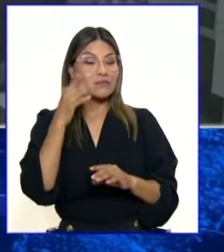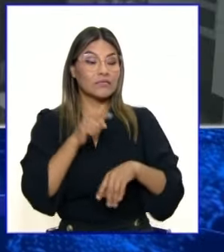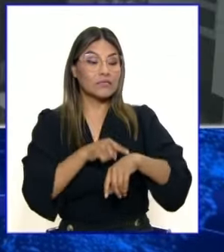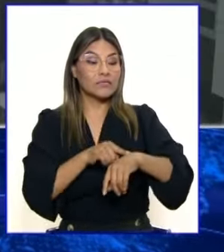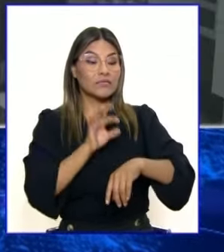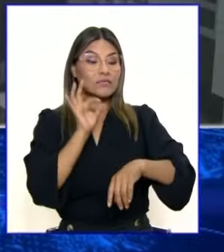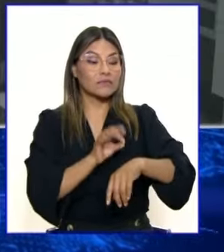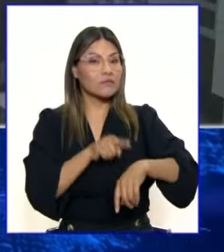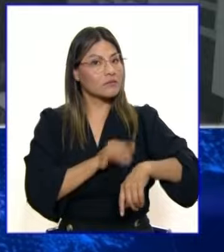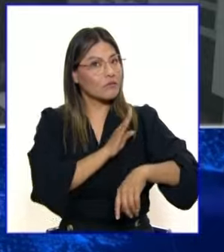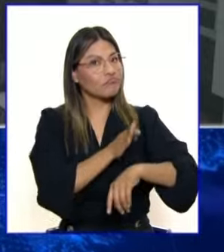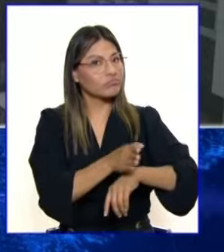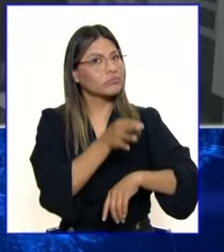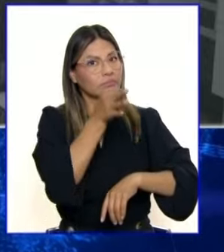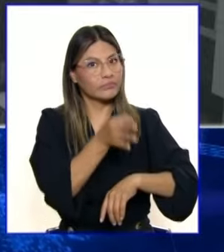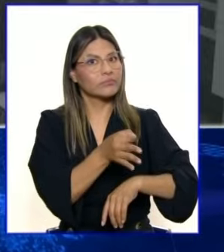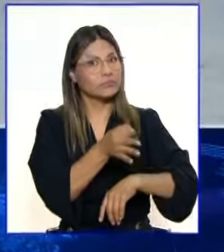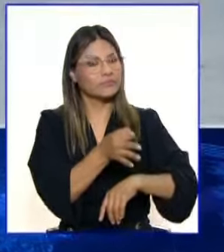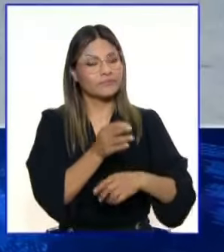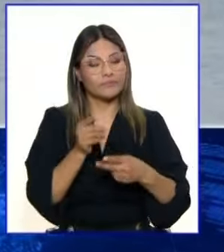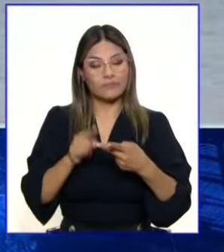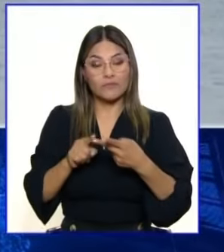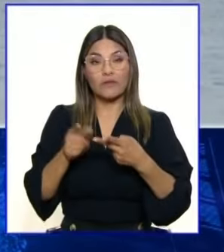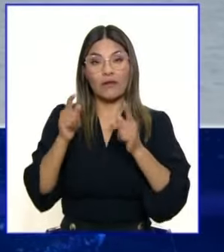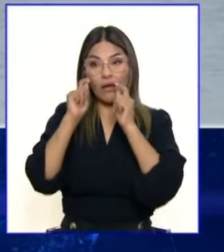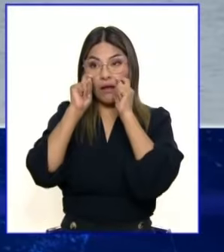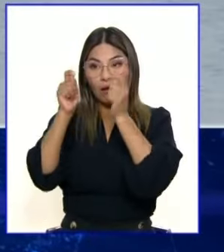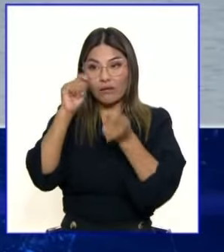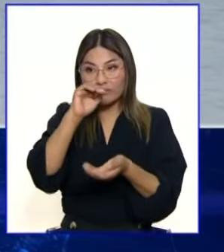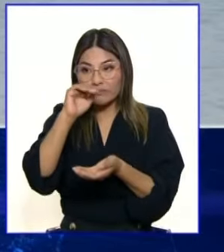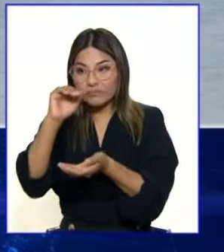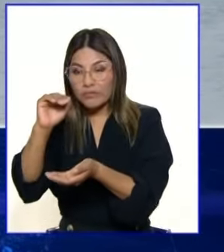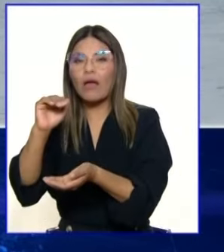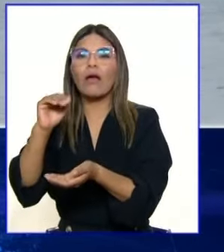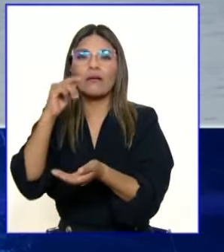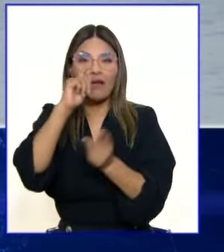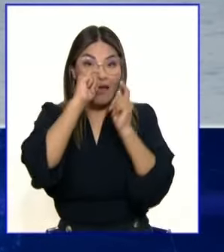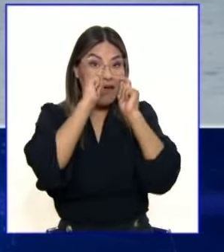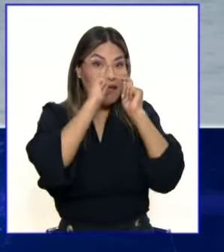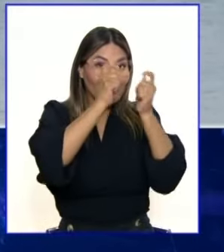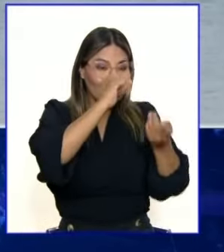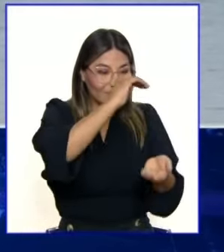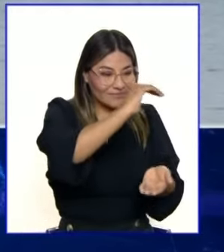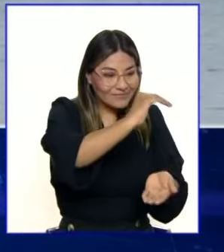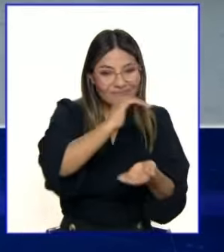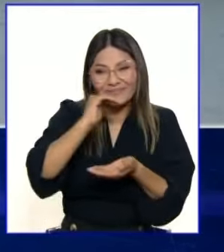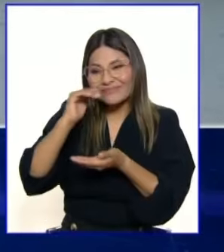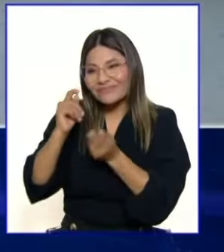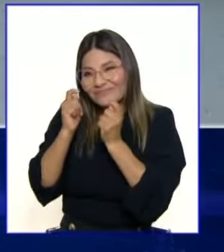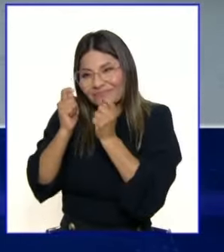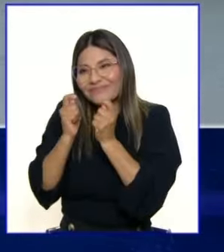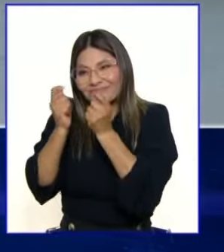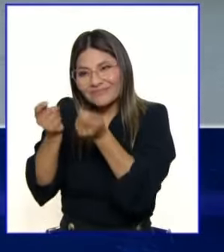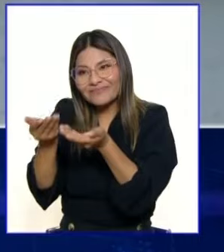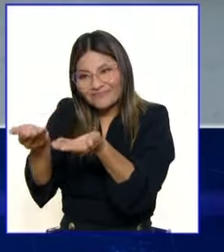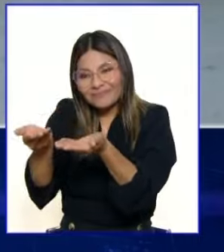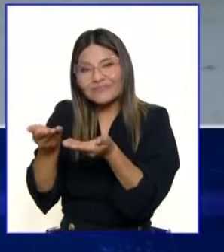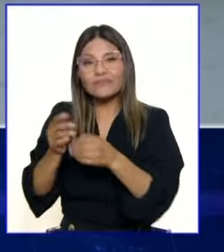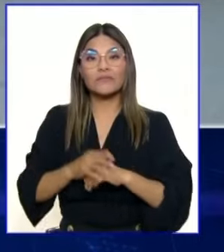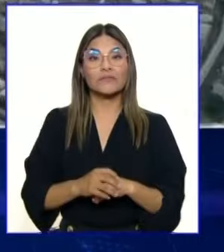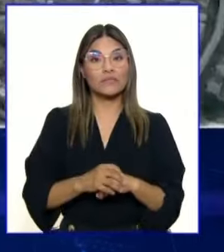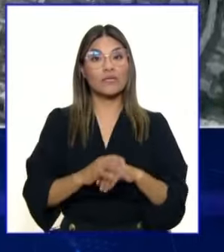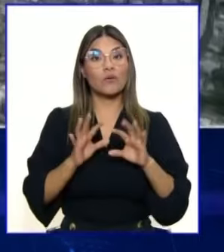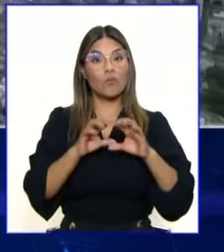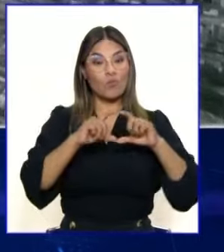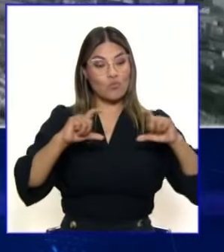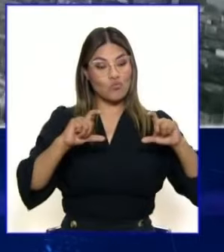temprano, el prepararse con regalos y obsequios para, digamos, para las personas con las cuales nos vamos a reunir, preparar la tarjeta